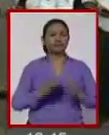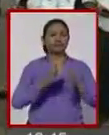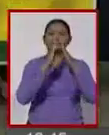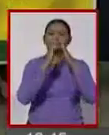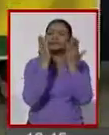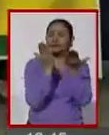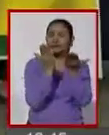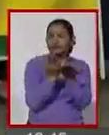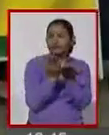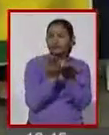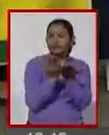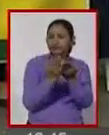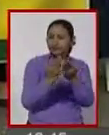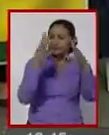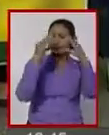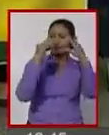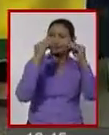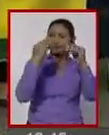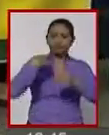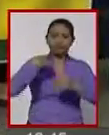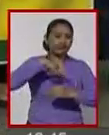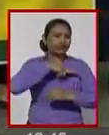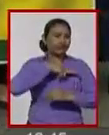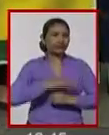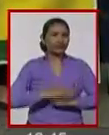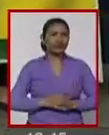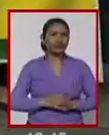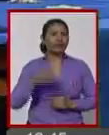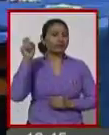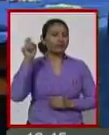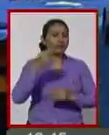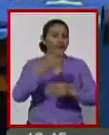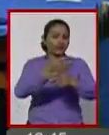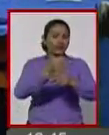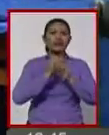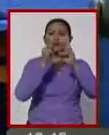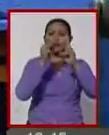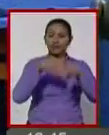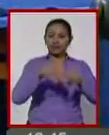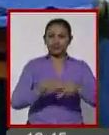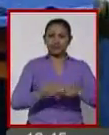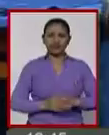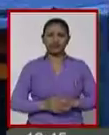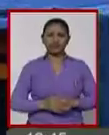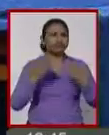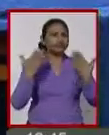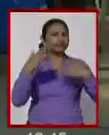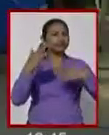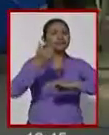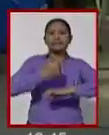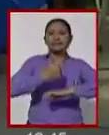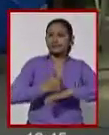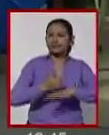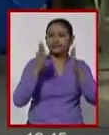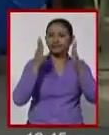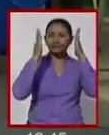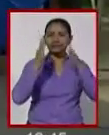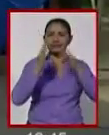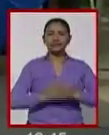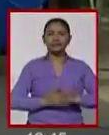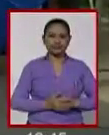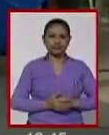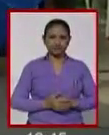colegio nos han enseñado que nosotros debemos recuperar el mar. Sí, estamos aquí haciendo nuestra